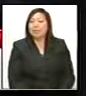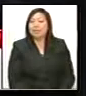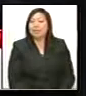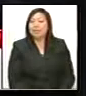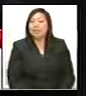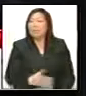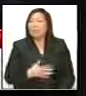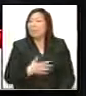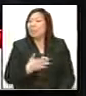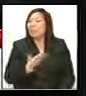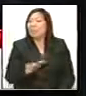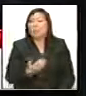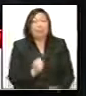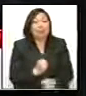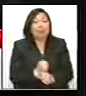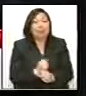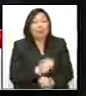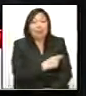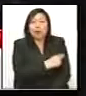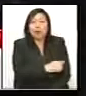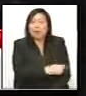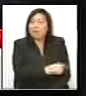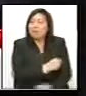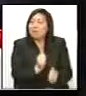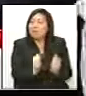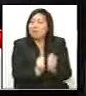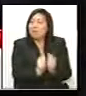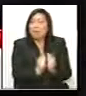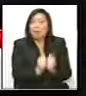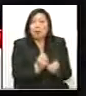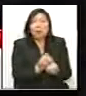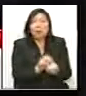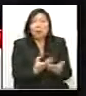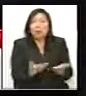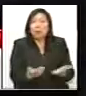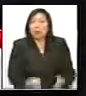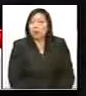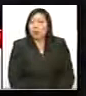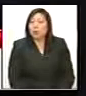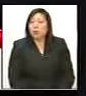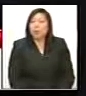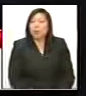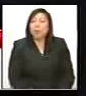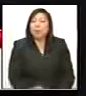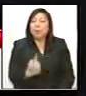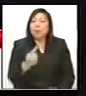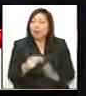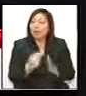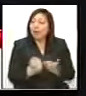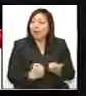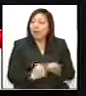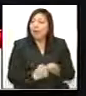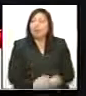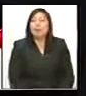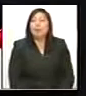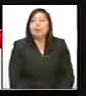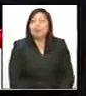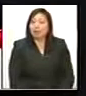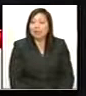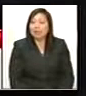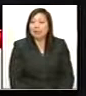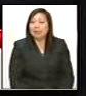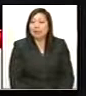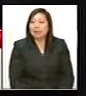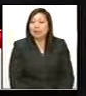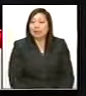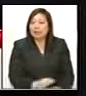no podemos seguir trabajando con hospitales abarrotados, donde mucho de su atención es primer nivel de atención, ¿no? Entonces,